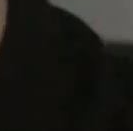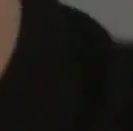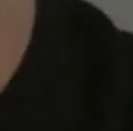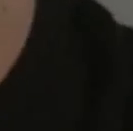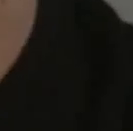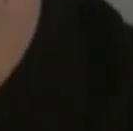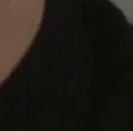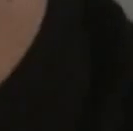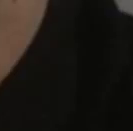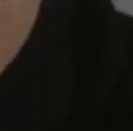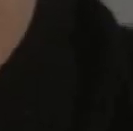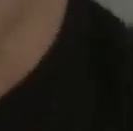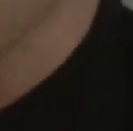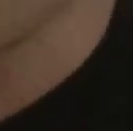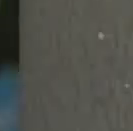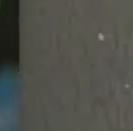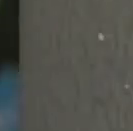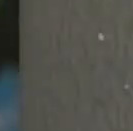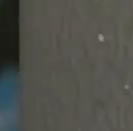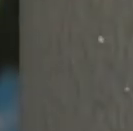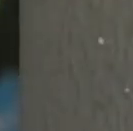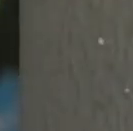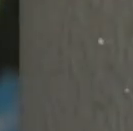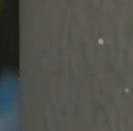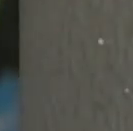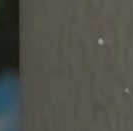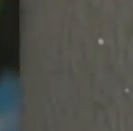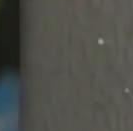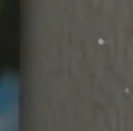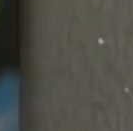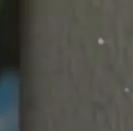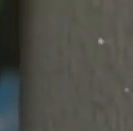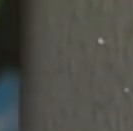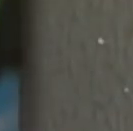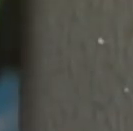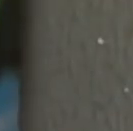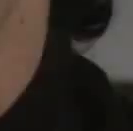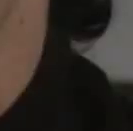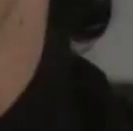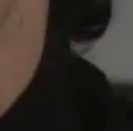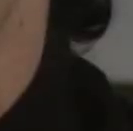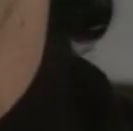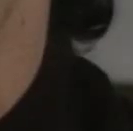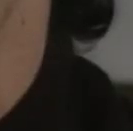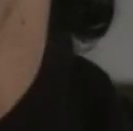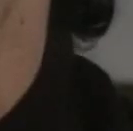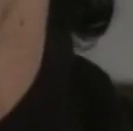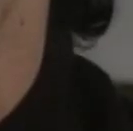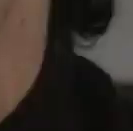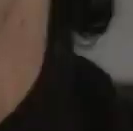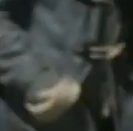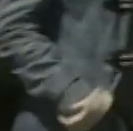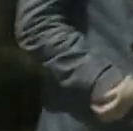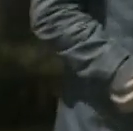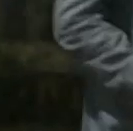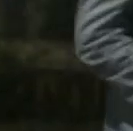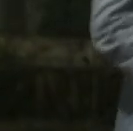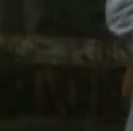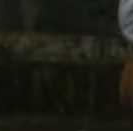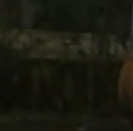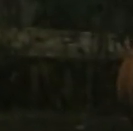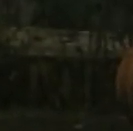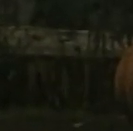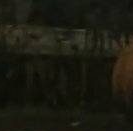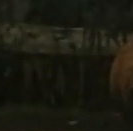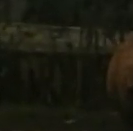Mira, Violeta, yo no tengo ni idea. Juan, no te hagas enterado. No quiero un cuento, quiero que me digas la verdad. La metida de pata de Juan